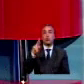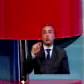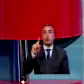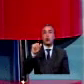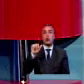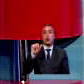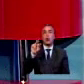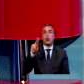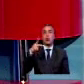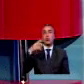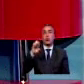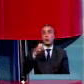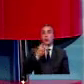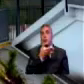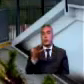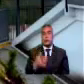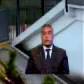Guadalupe Llori.